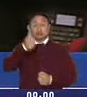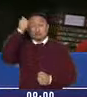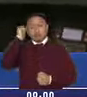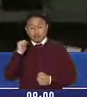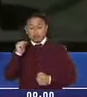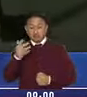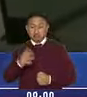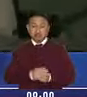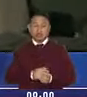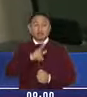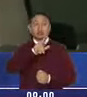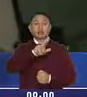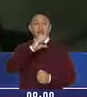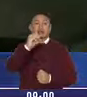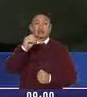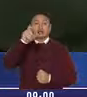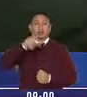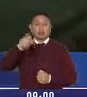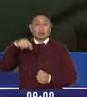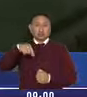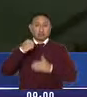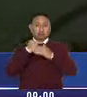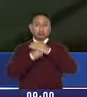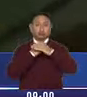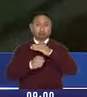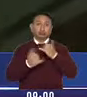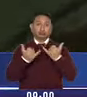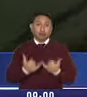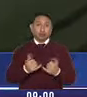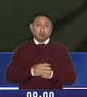estuvieron alrededor de 300 personas viajando en el metro. El